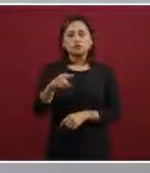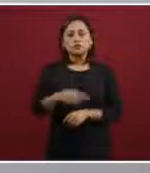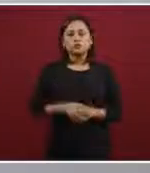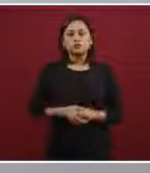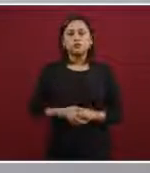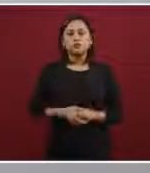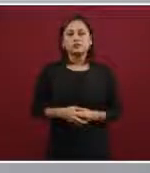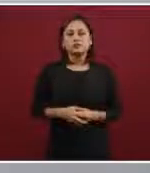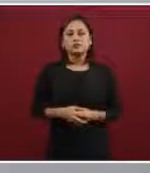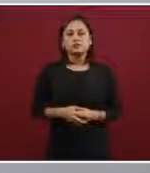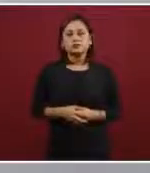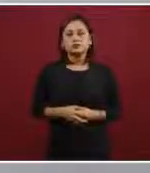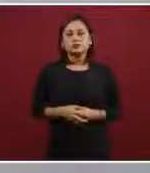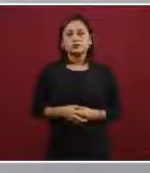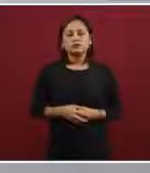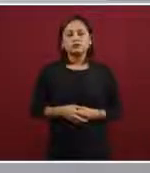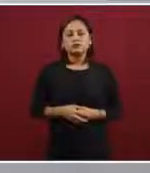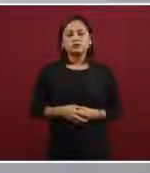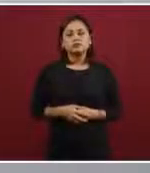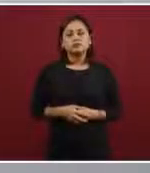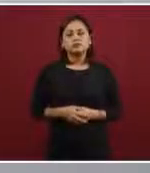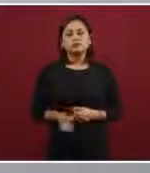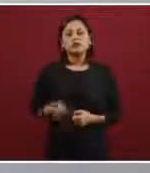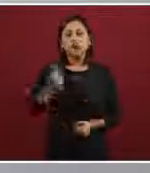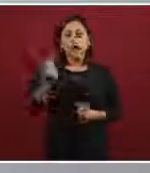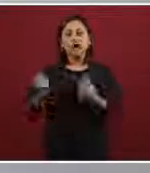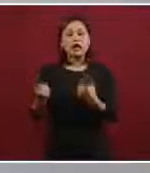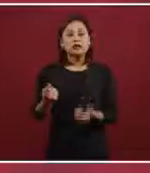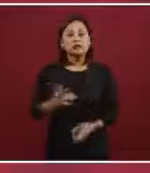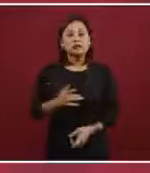a fans autoridades